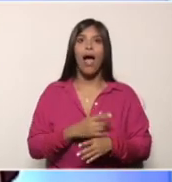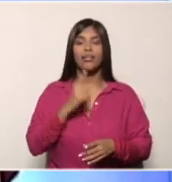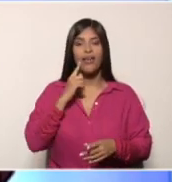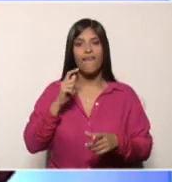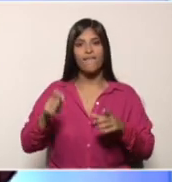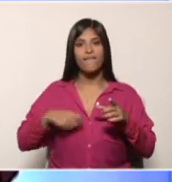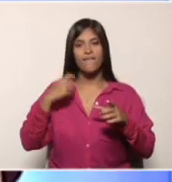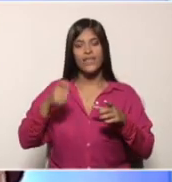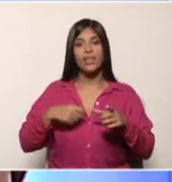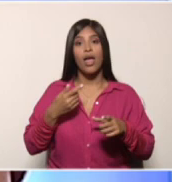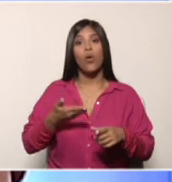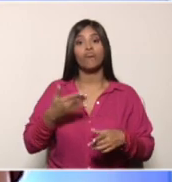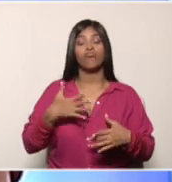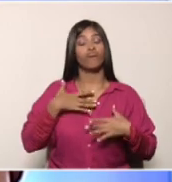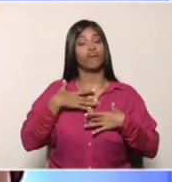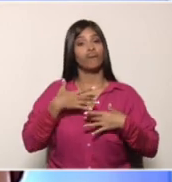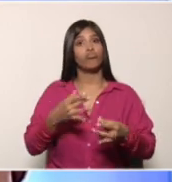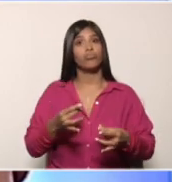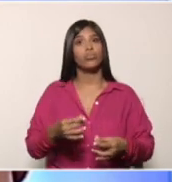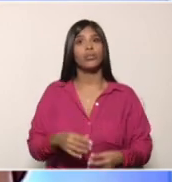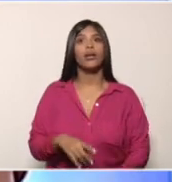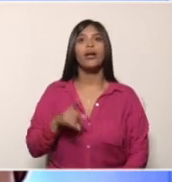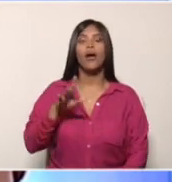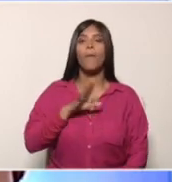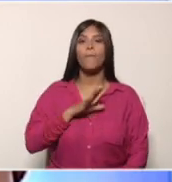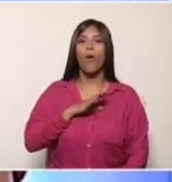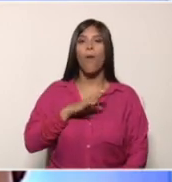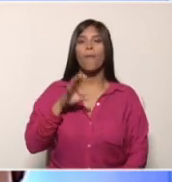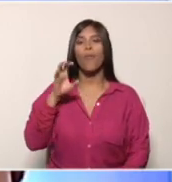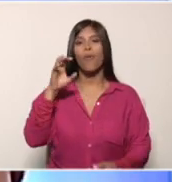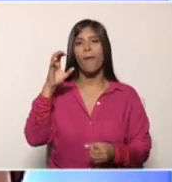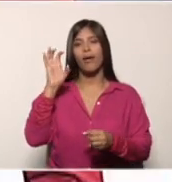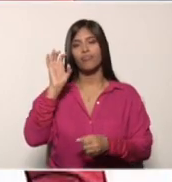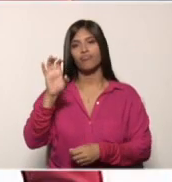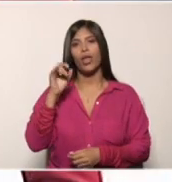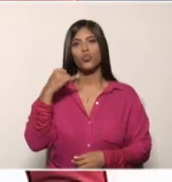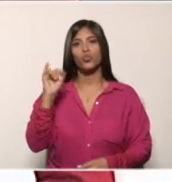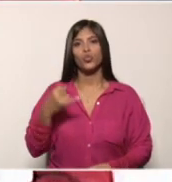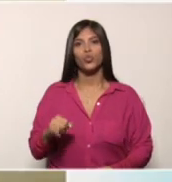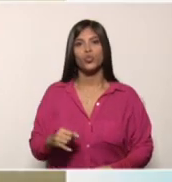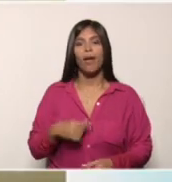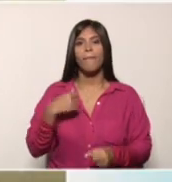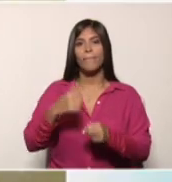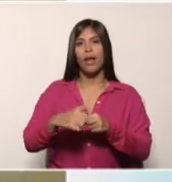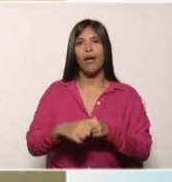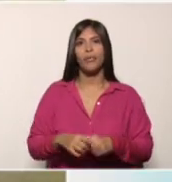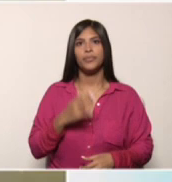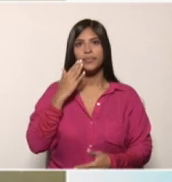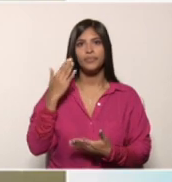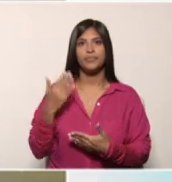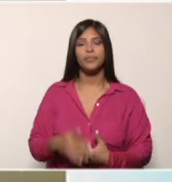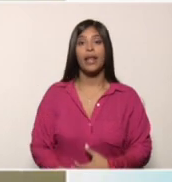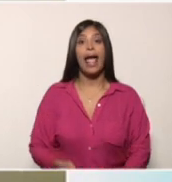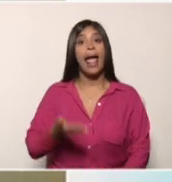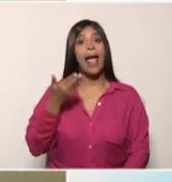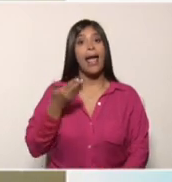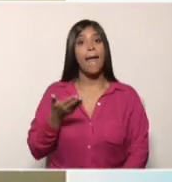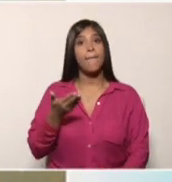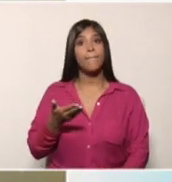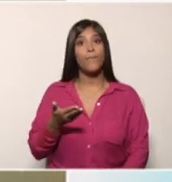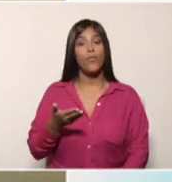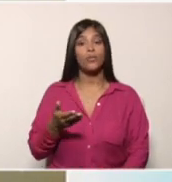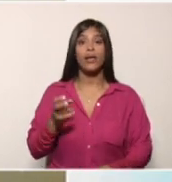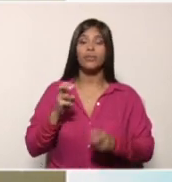video maravilloso e interesante que nos viene del estado Zulia. Nos vamos al Zulia entonces. La importancia de la integración